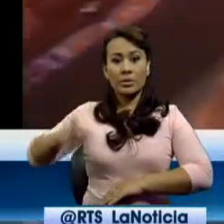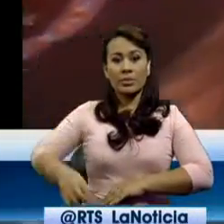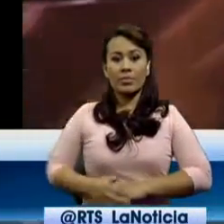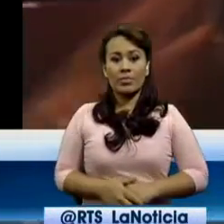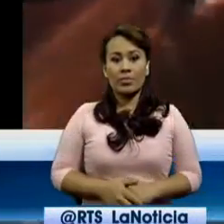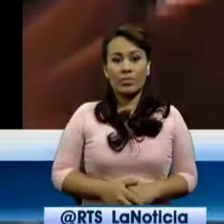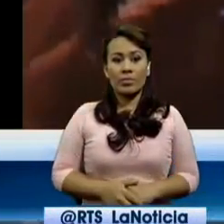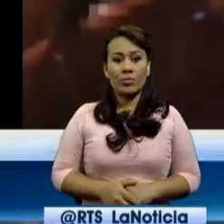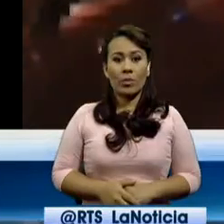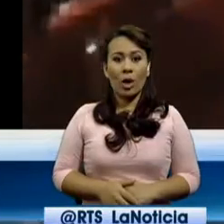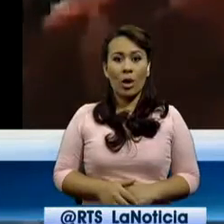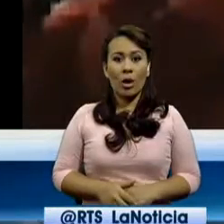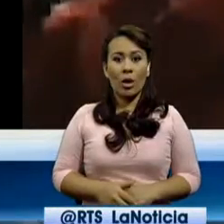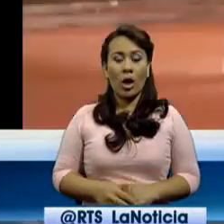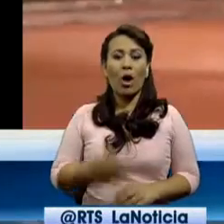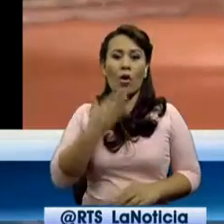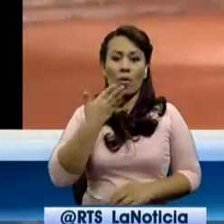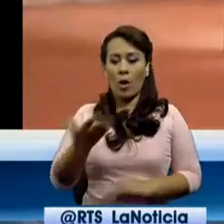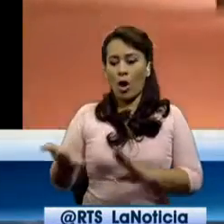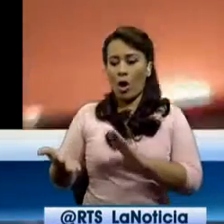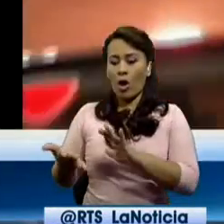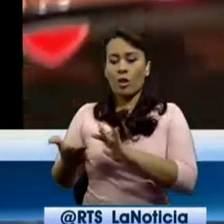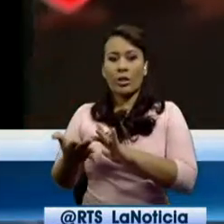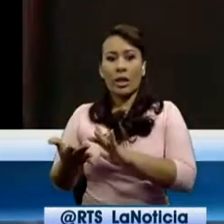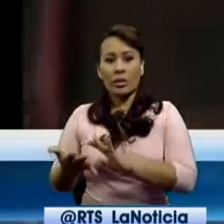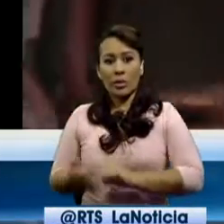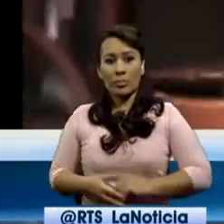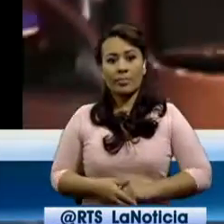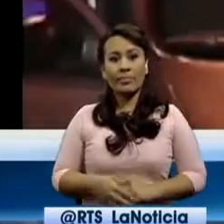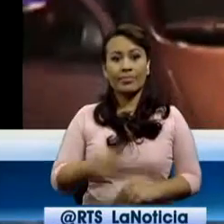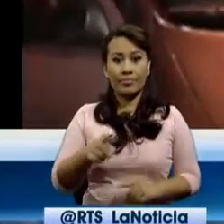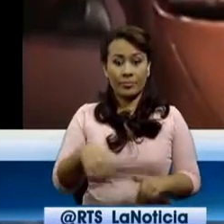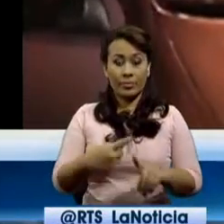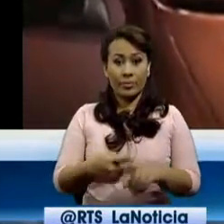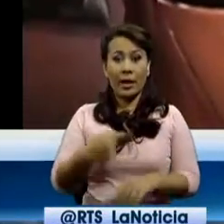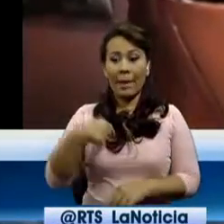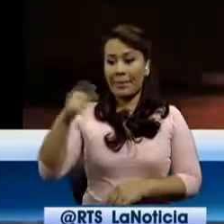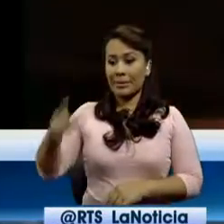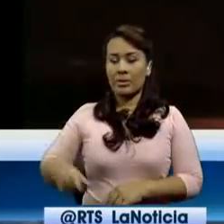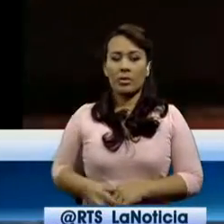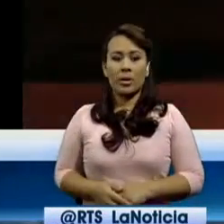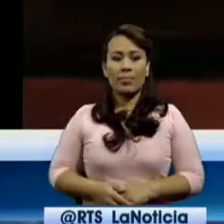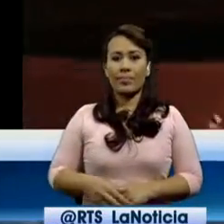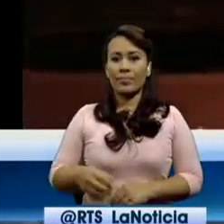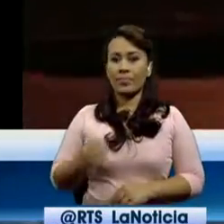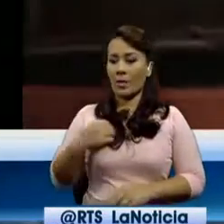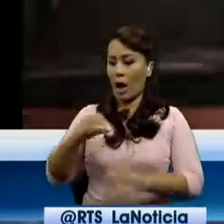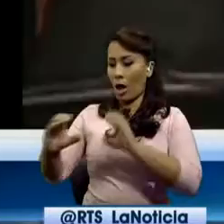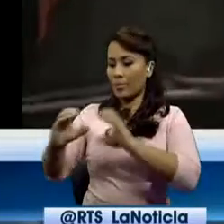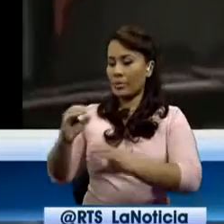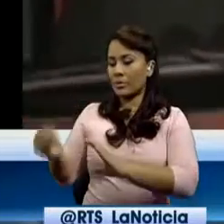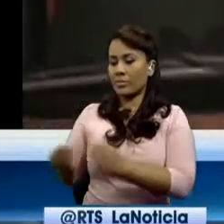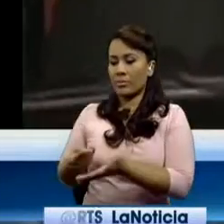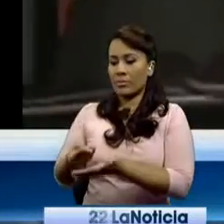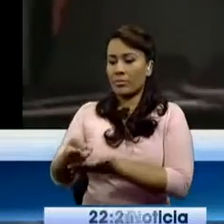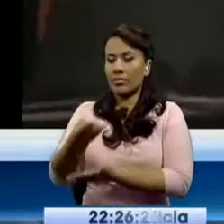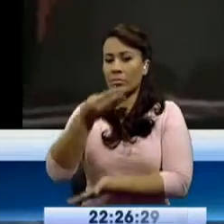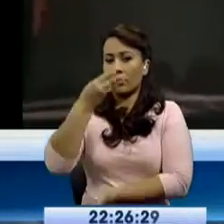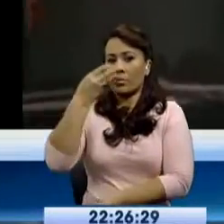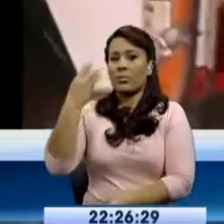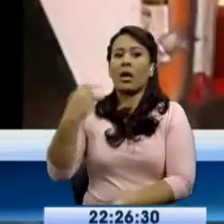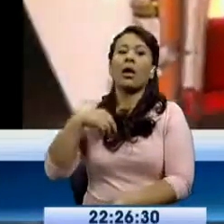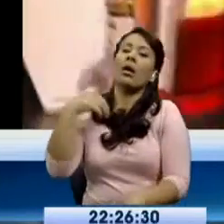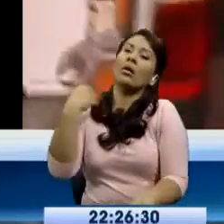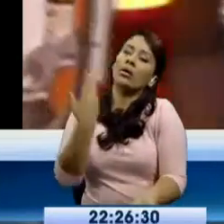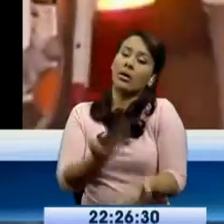el contacto con la sustancia. Lo que primero debemos hacer es llevar a la víctima a una casa de salud donde hay que